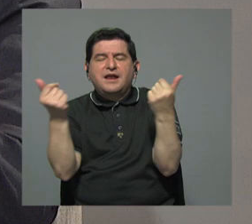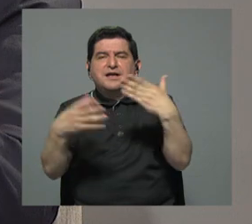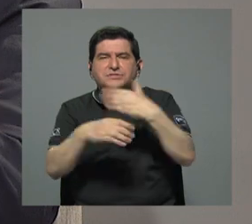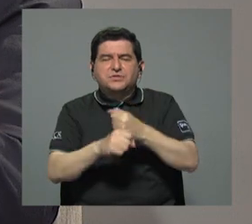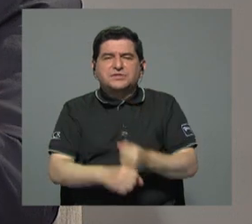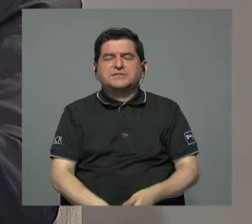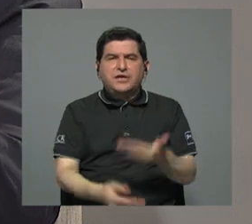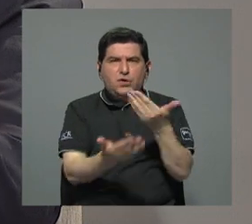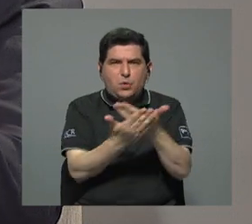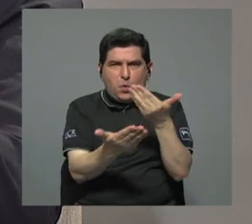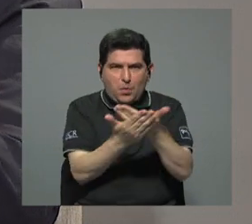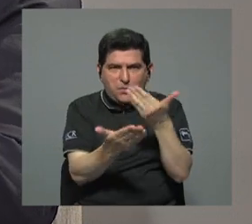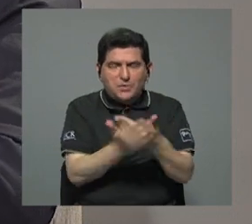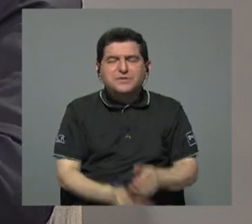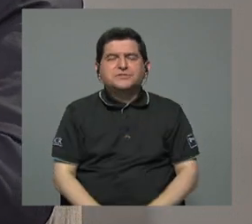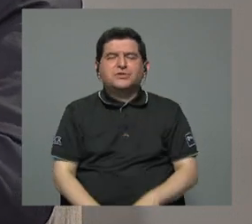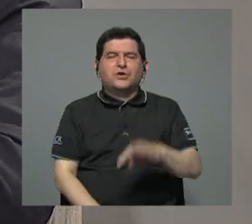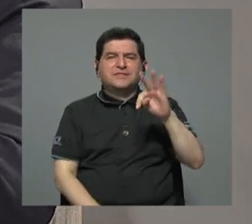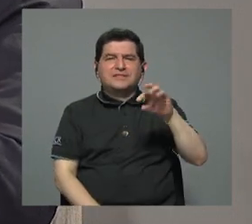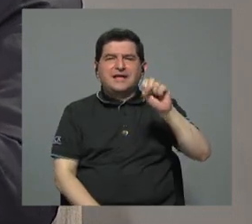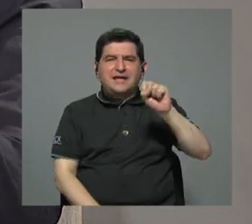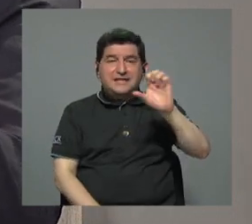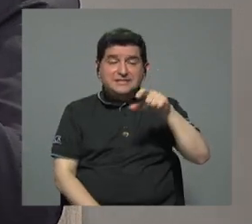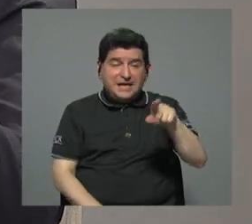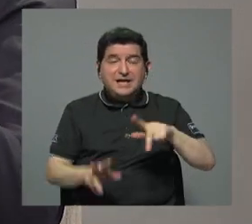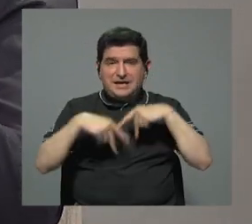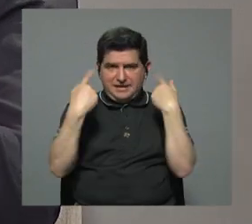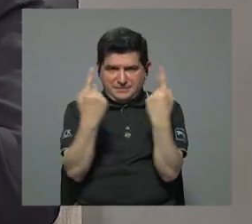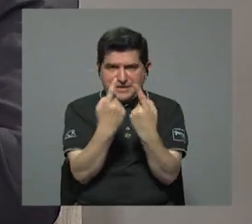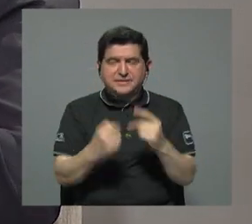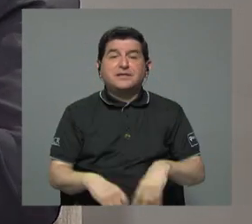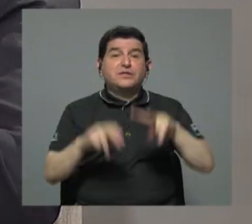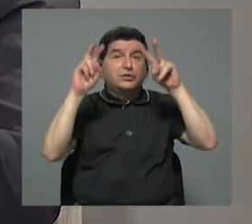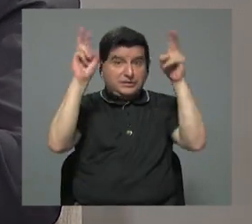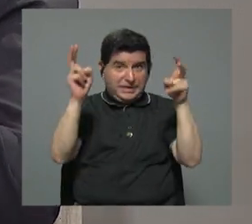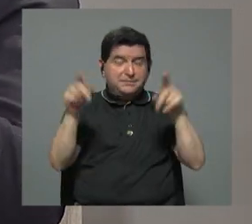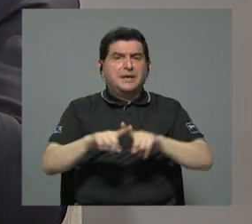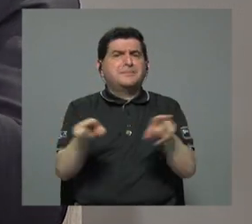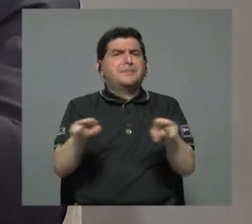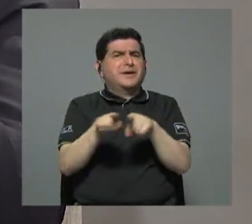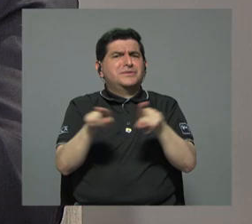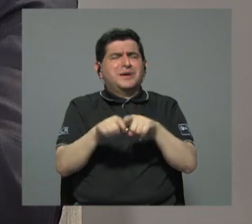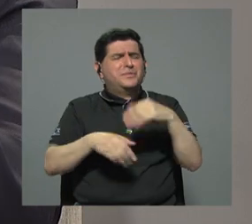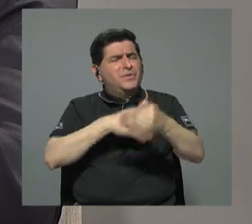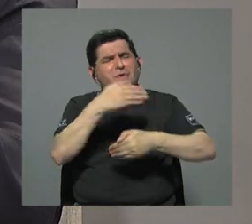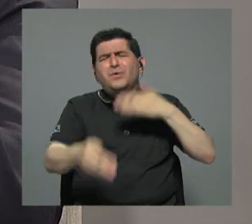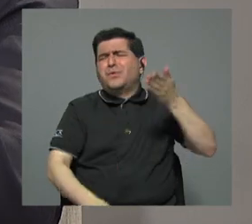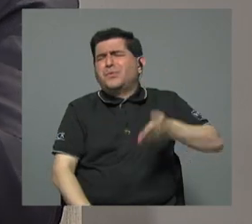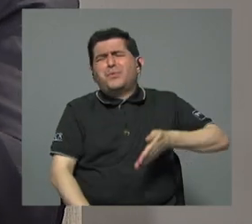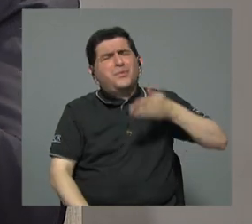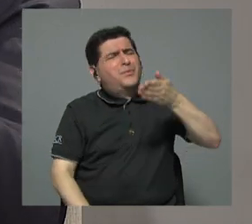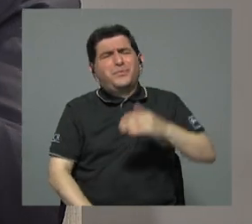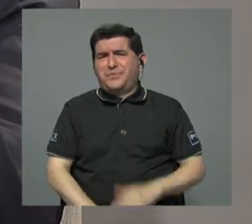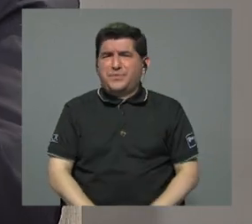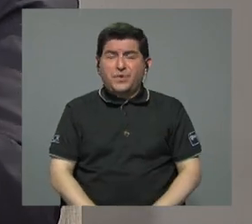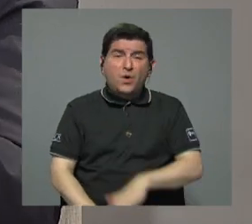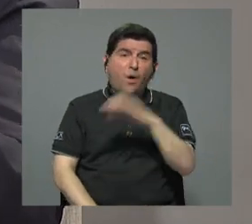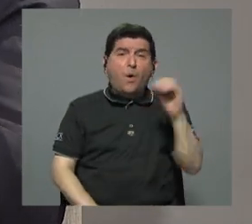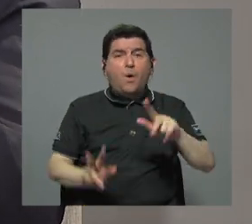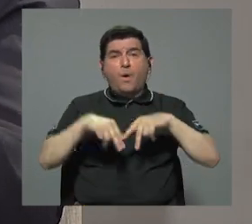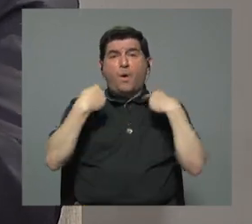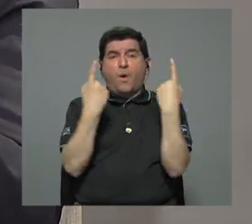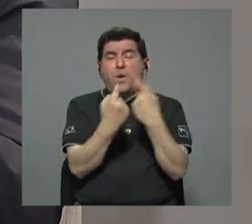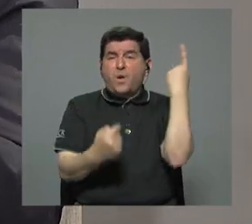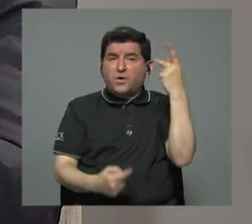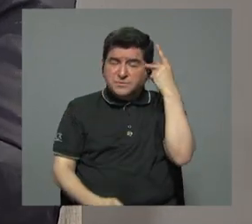las comprobaciones de gastos que hace el tribunal de esos partidos eso eso es un tema pero tampoco hay qué burocratizar lo demasiado porque entonces si no los partidos